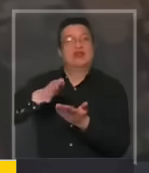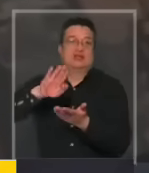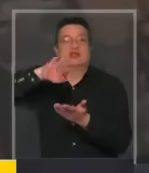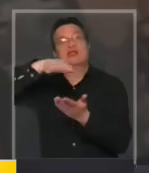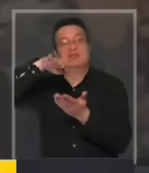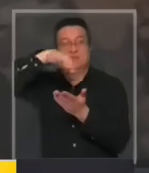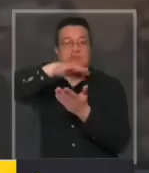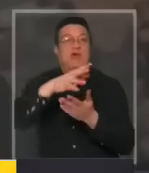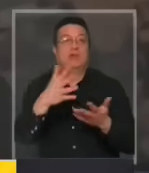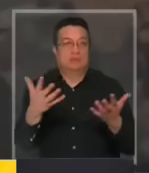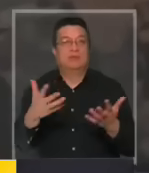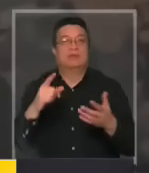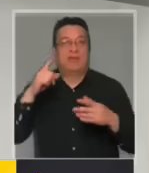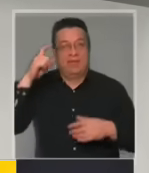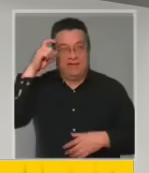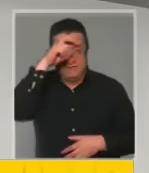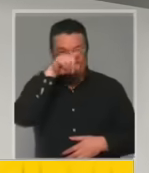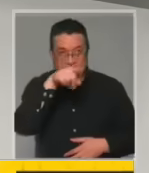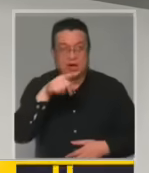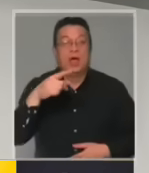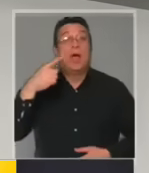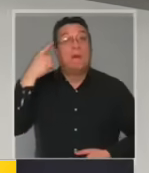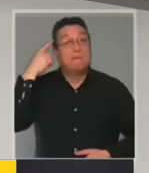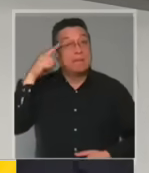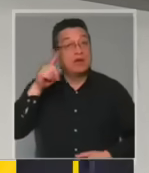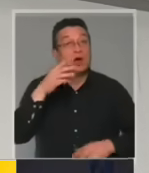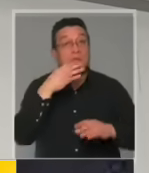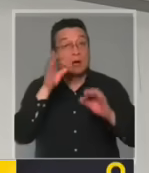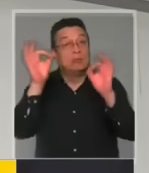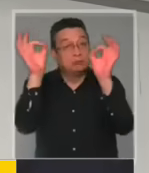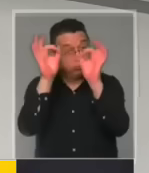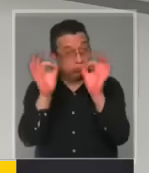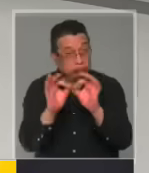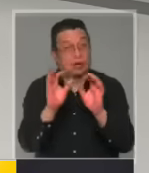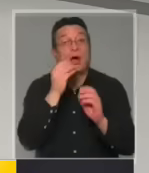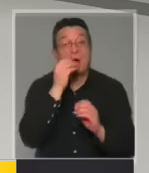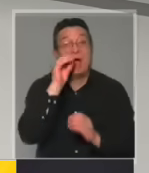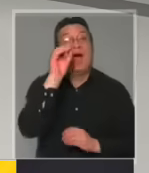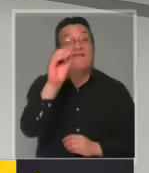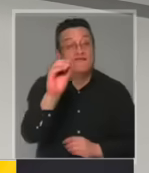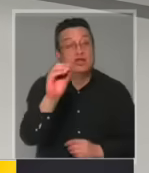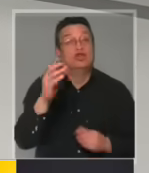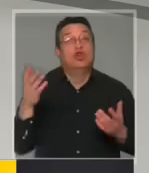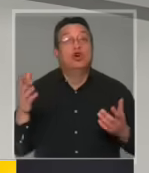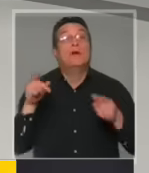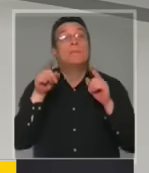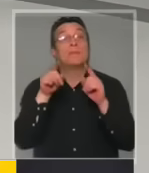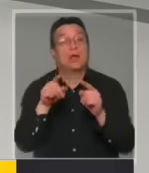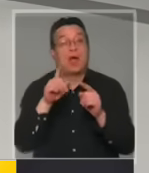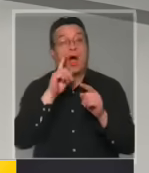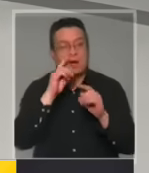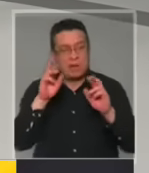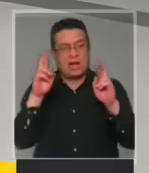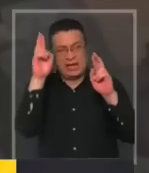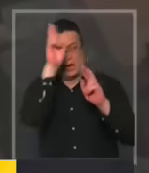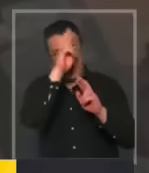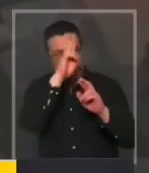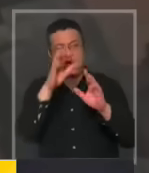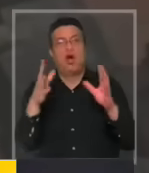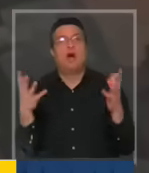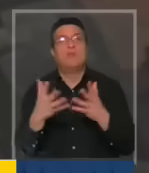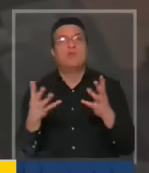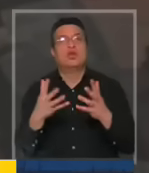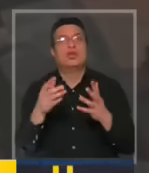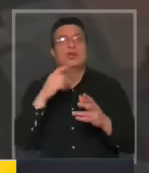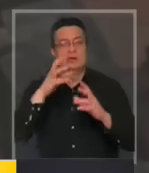por la dimensión, evidentemente. Ahora, un detalle no menor, y algunos analistas lo decían hoy día, que es bien llamativo lo que ocurrió porque golpeaban el Palacio